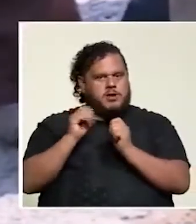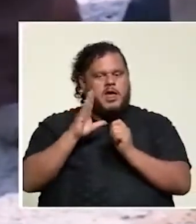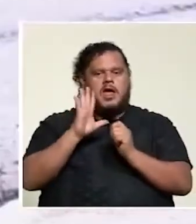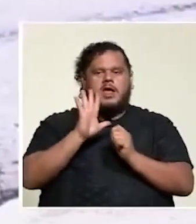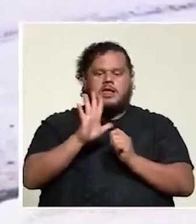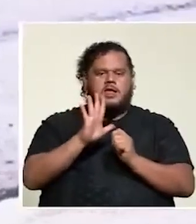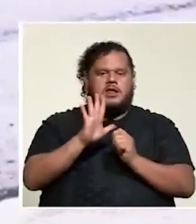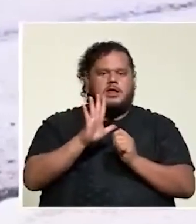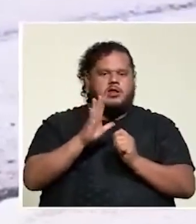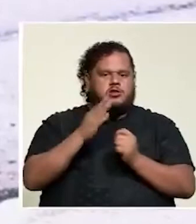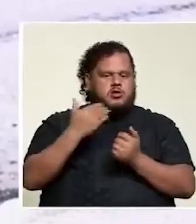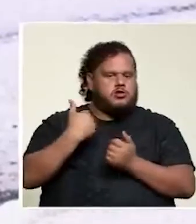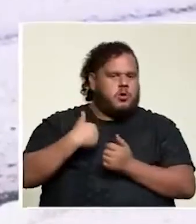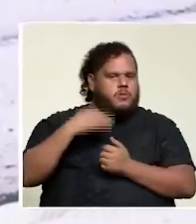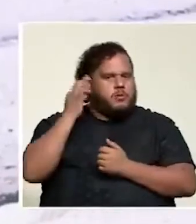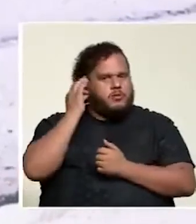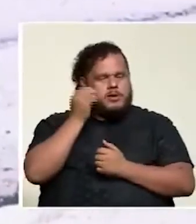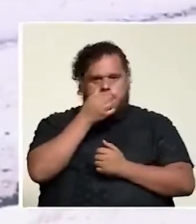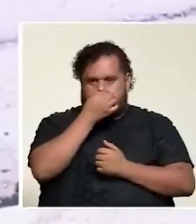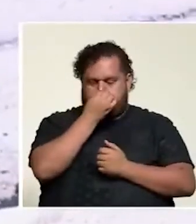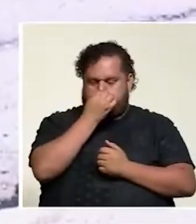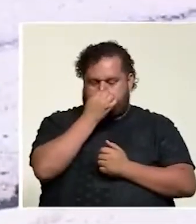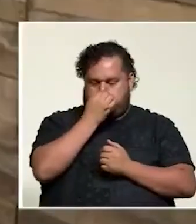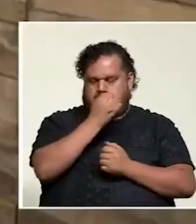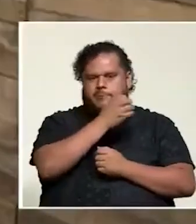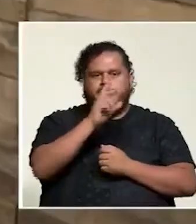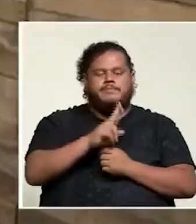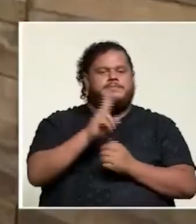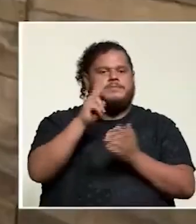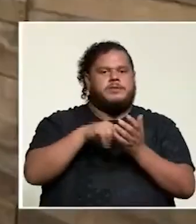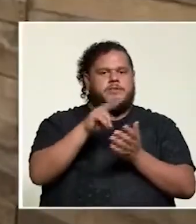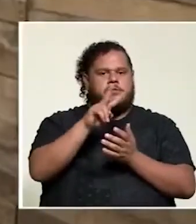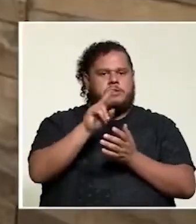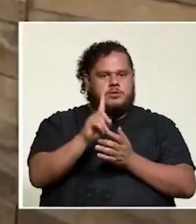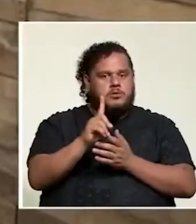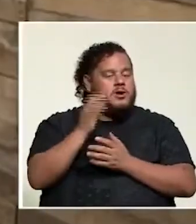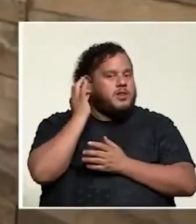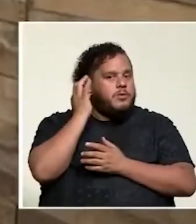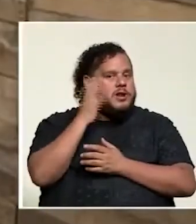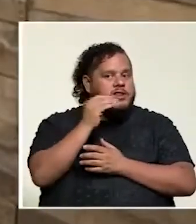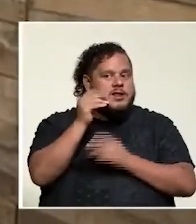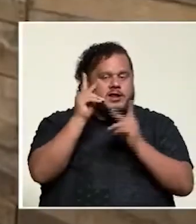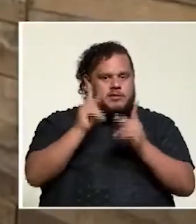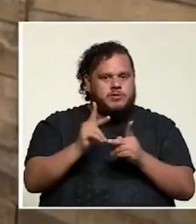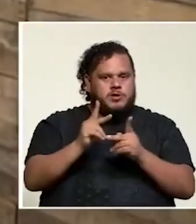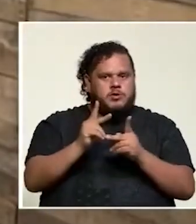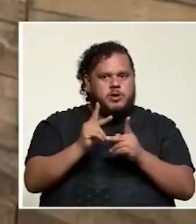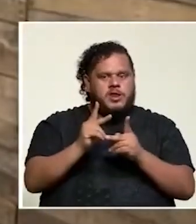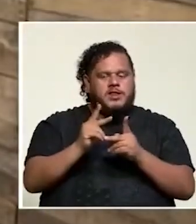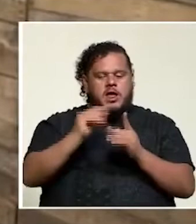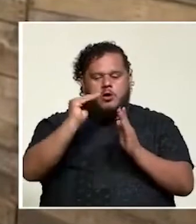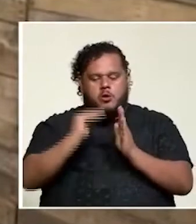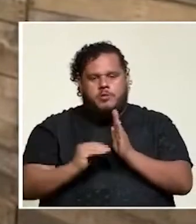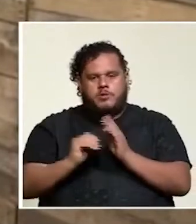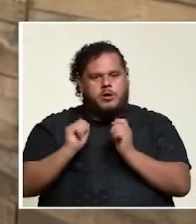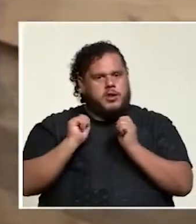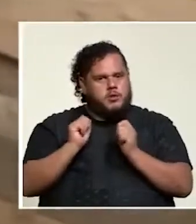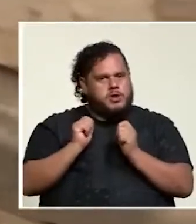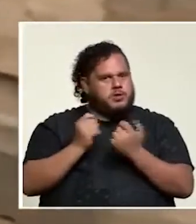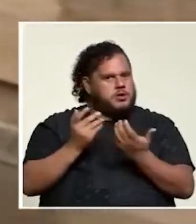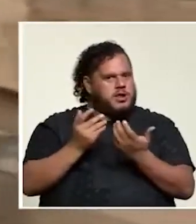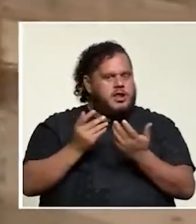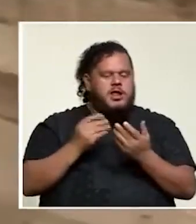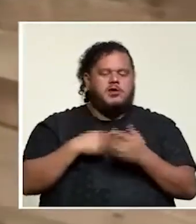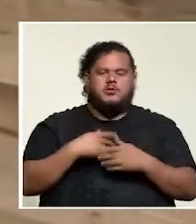género sexual. En la Costa Rica del 2021, las mujeres y las personas con menor educación resultan